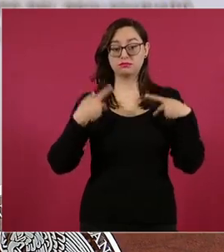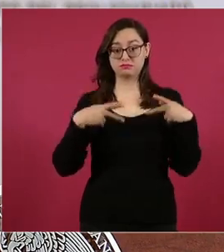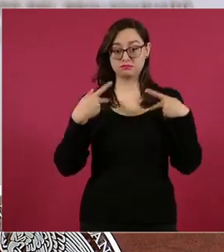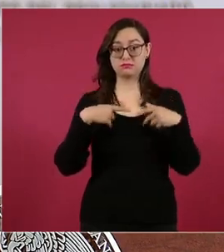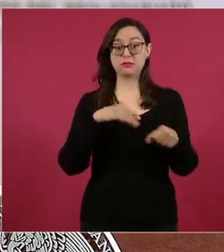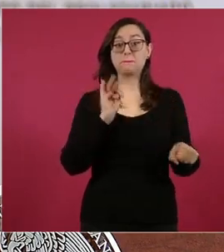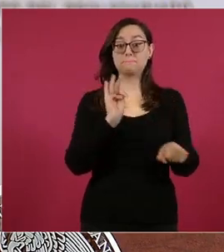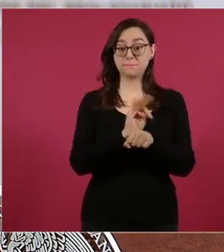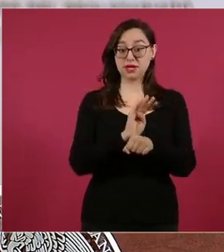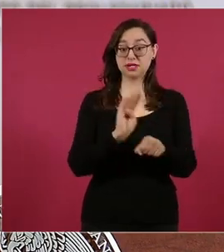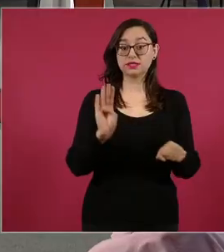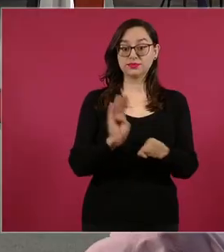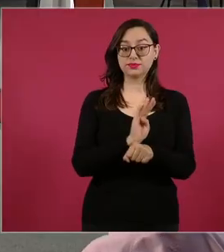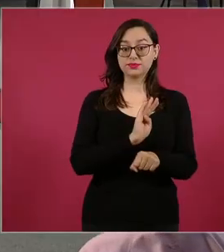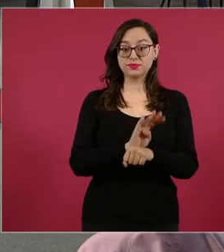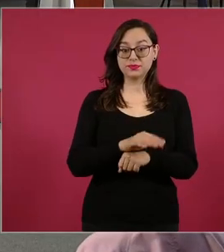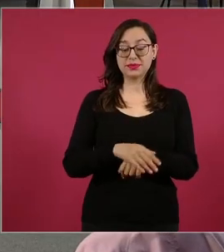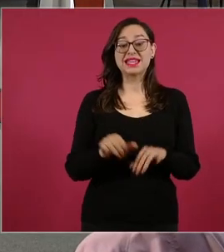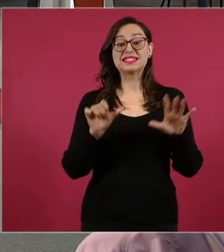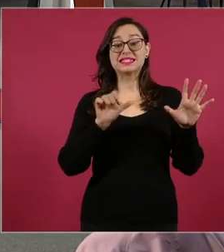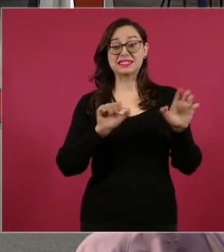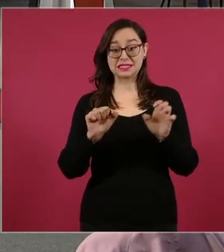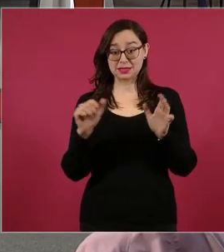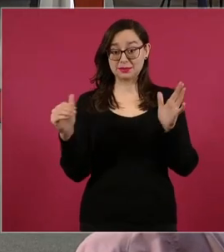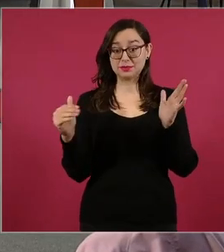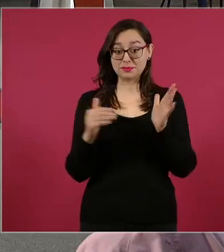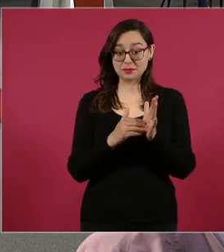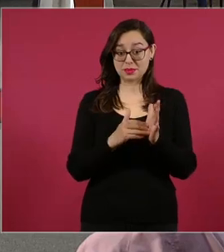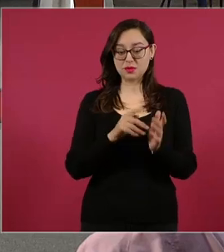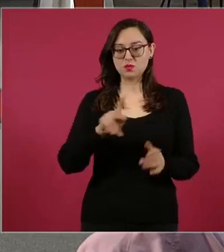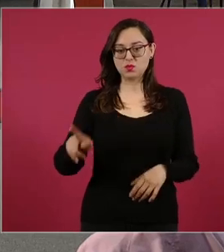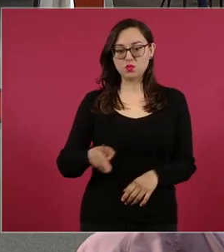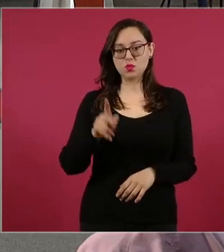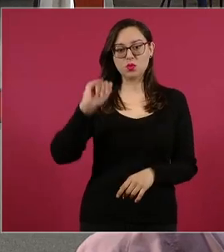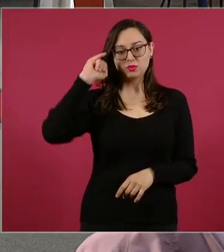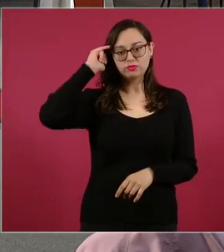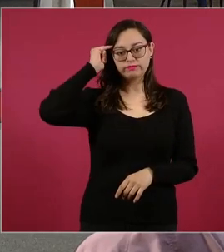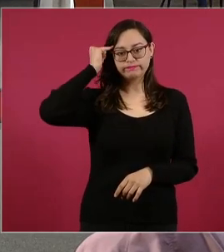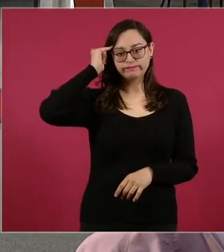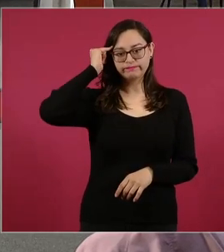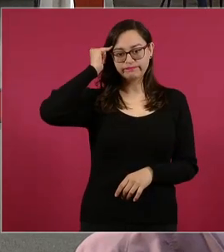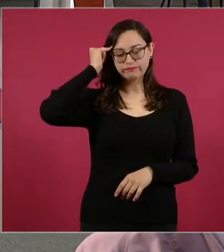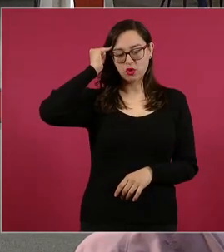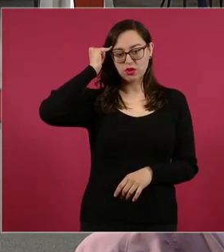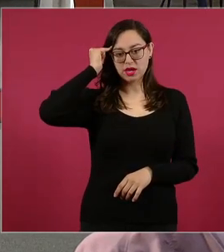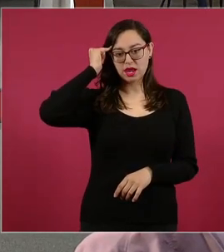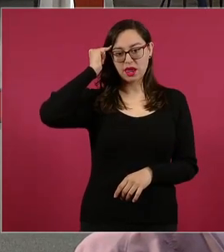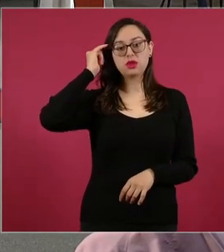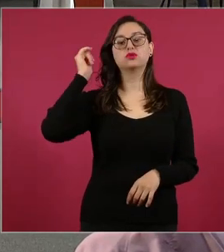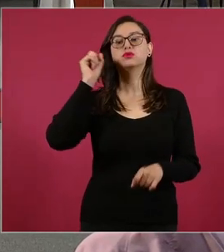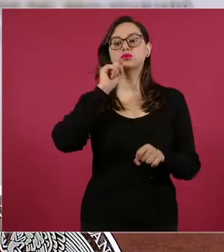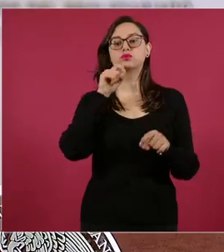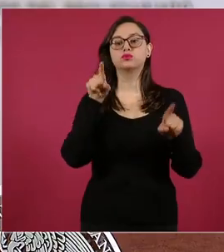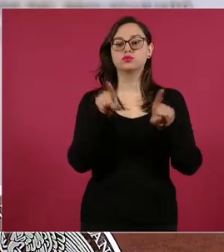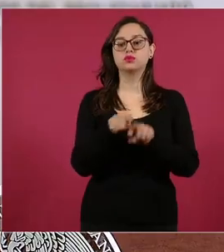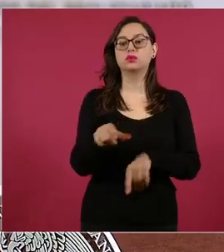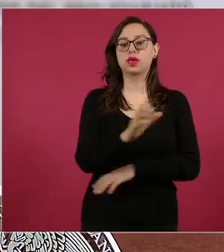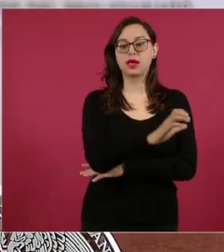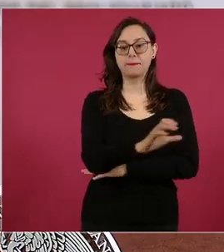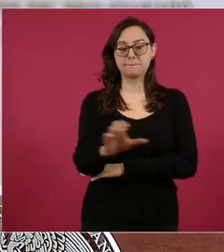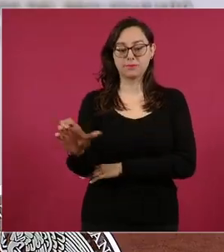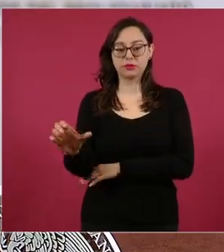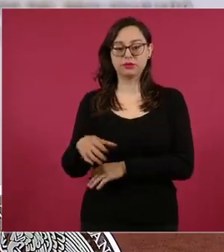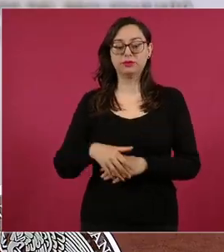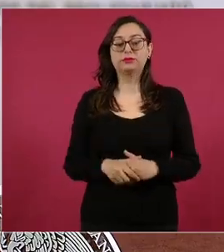De estas, 600 mil son de los pueblos originarios y de los campesinos. Y en